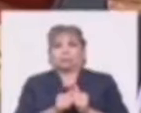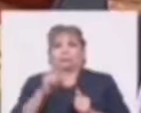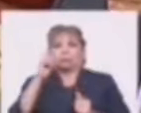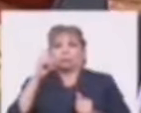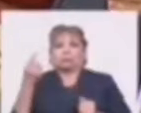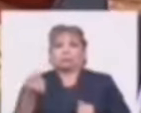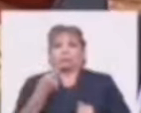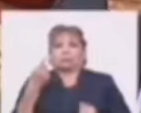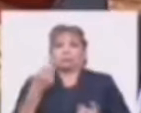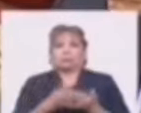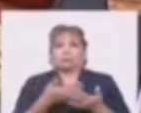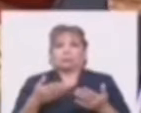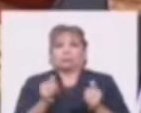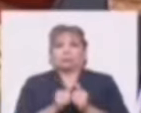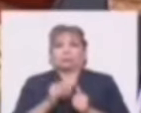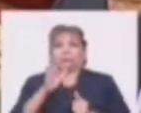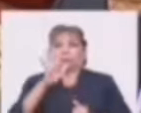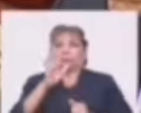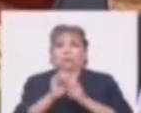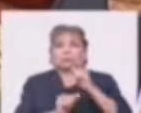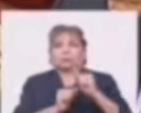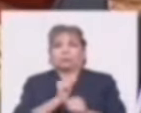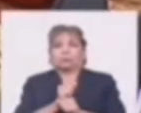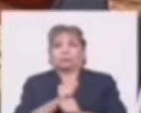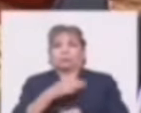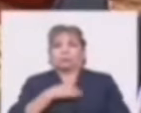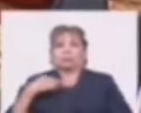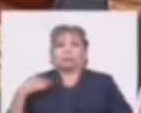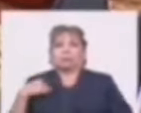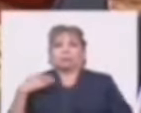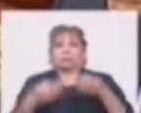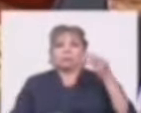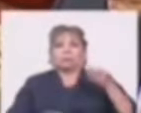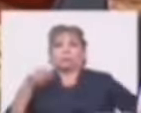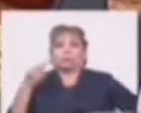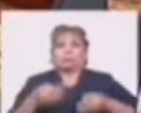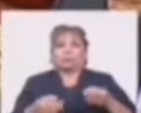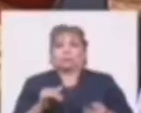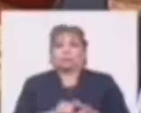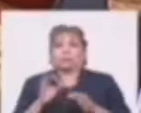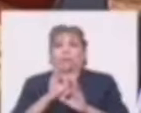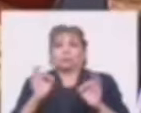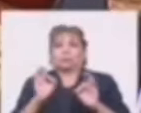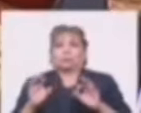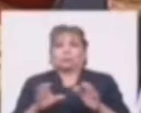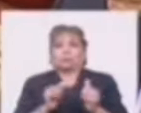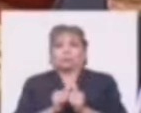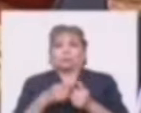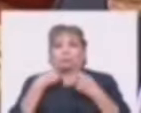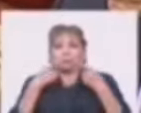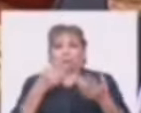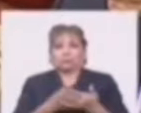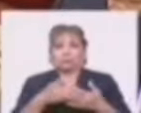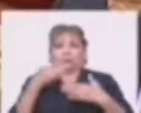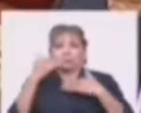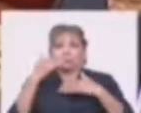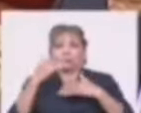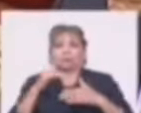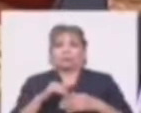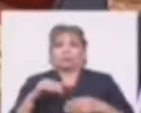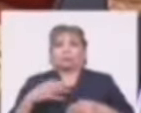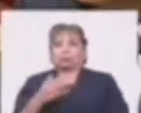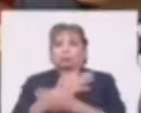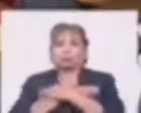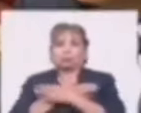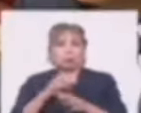un único mandato de 5 años para los miembros de la Junta Nacional de Justicia, sin disponer expresamente un límite de permanencia